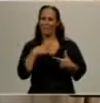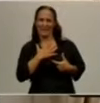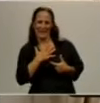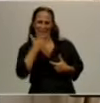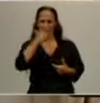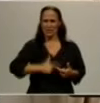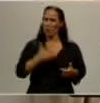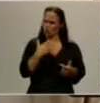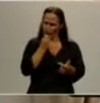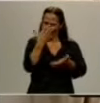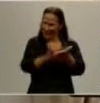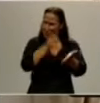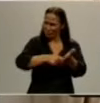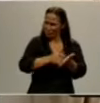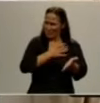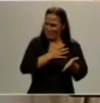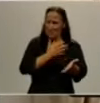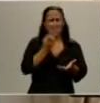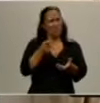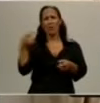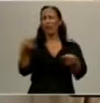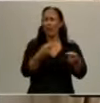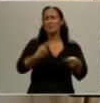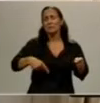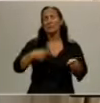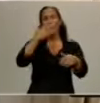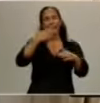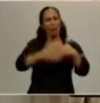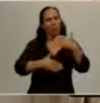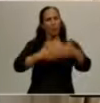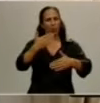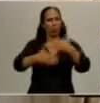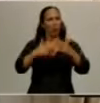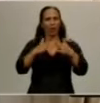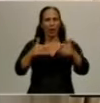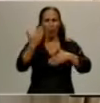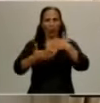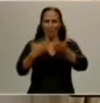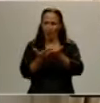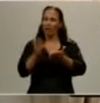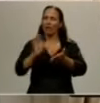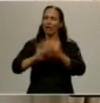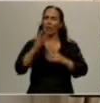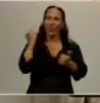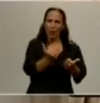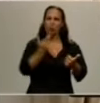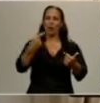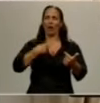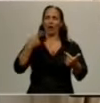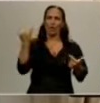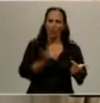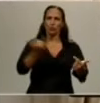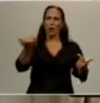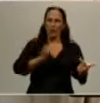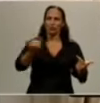nosotros mismos. A partir de allí comienzan a sucederse con un ritmo de vértigo, con la complicidad